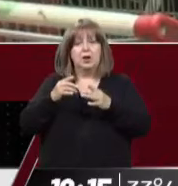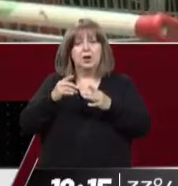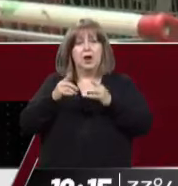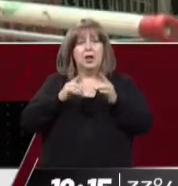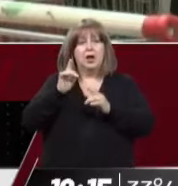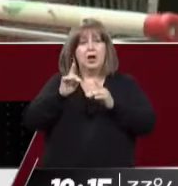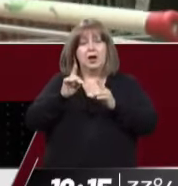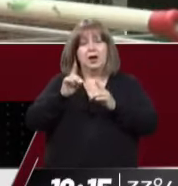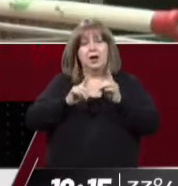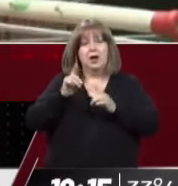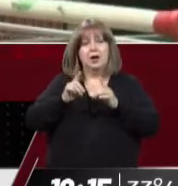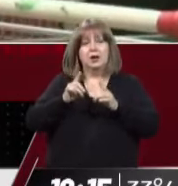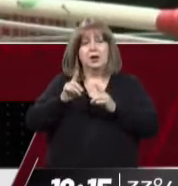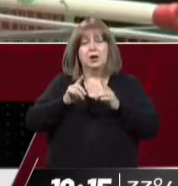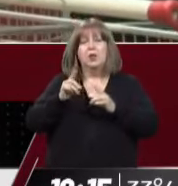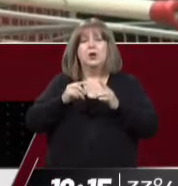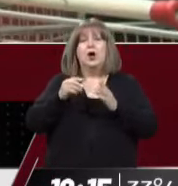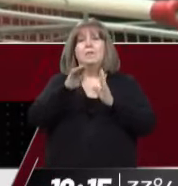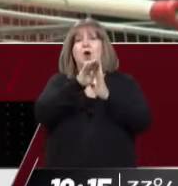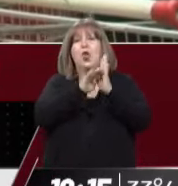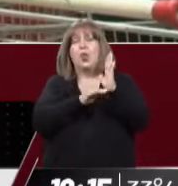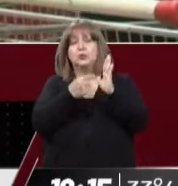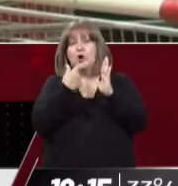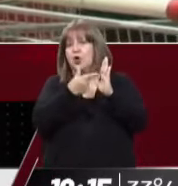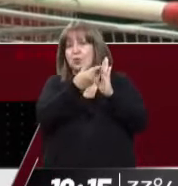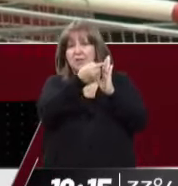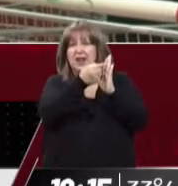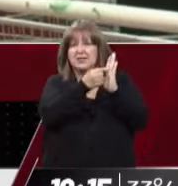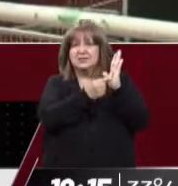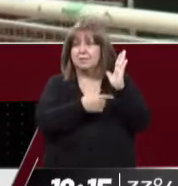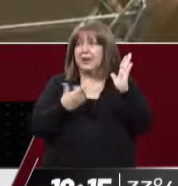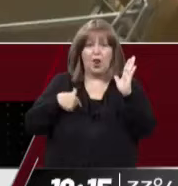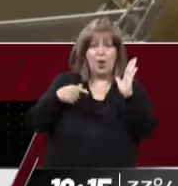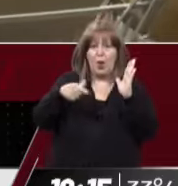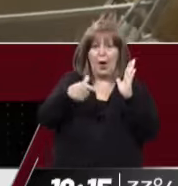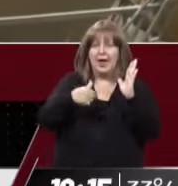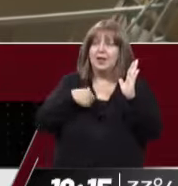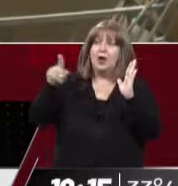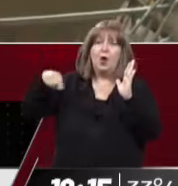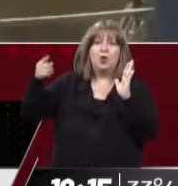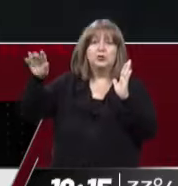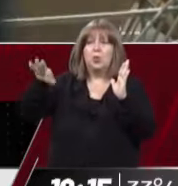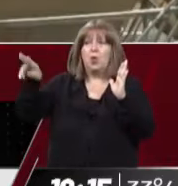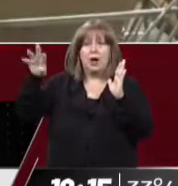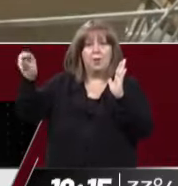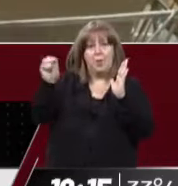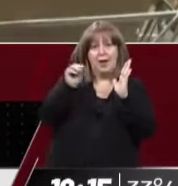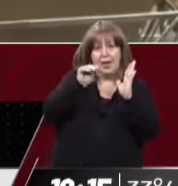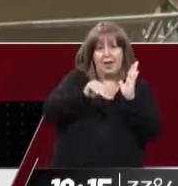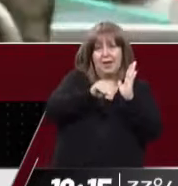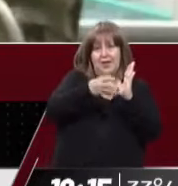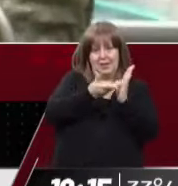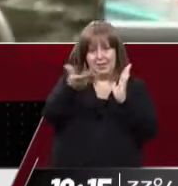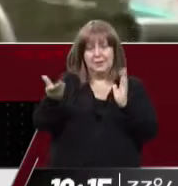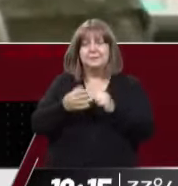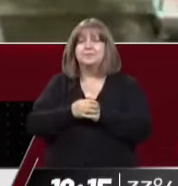buscar alguno similar en cuanto a gramaje y a calidad y a precio. ¿Es cierto que algunos de los productos vienen más caros que incluso los